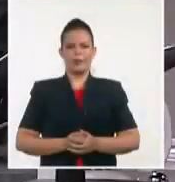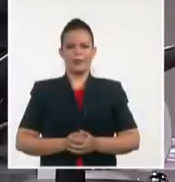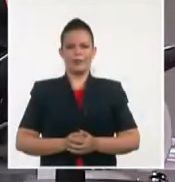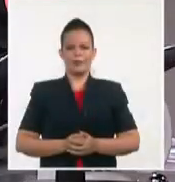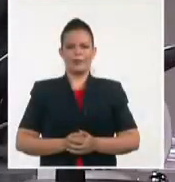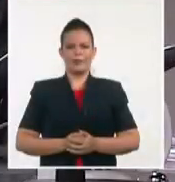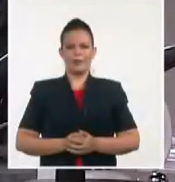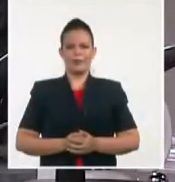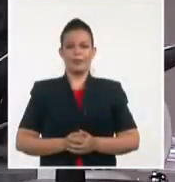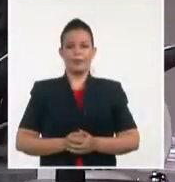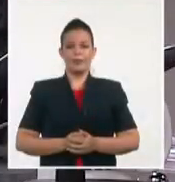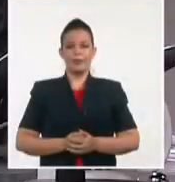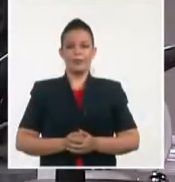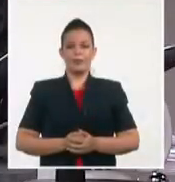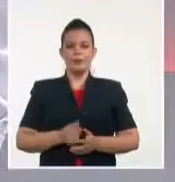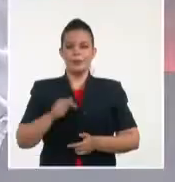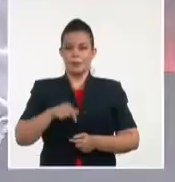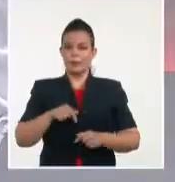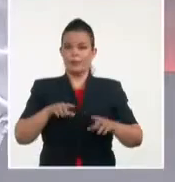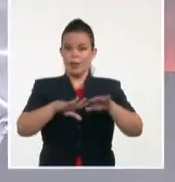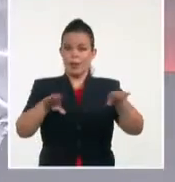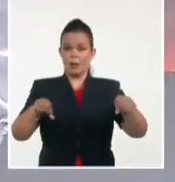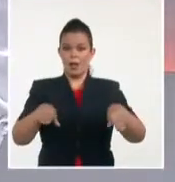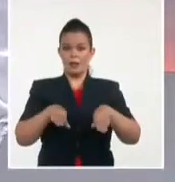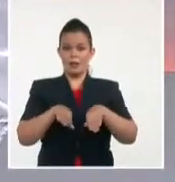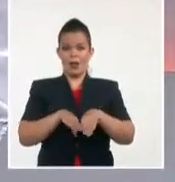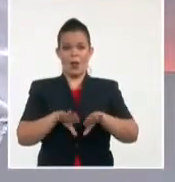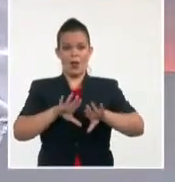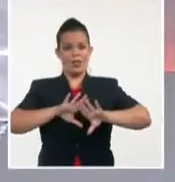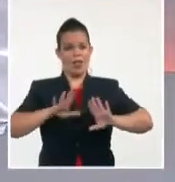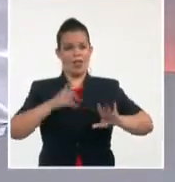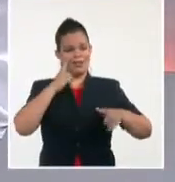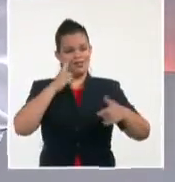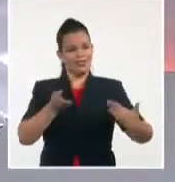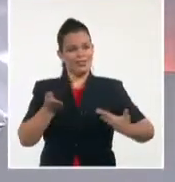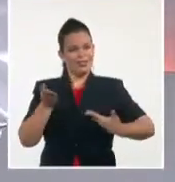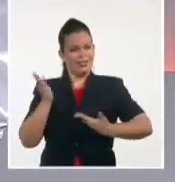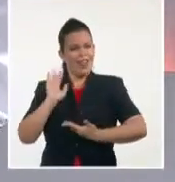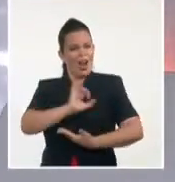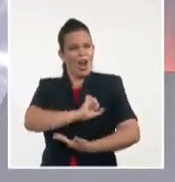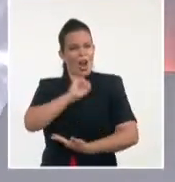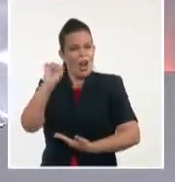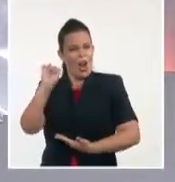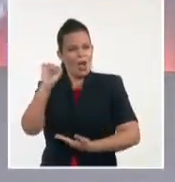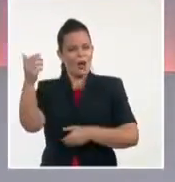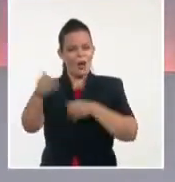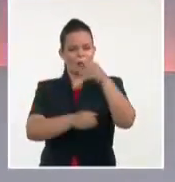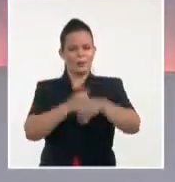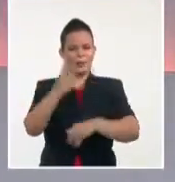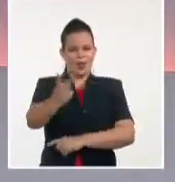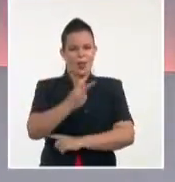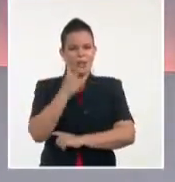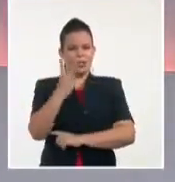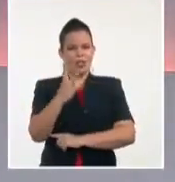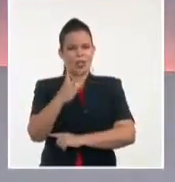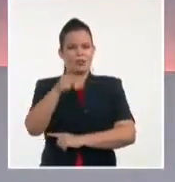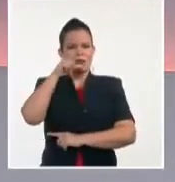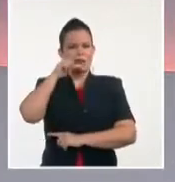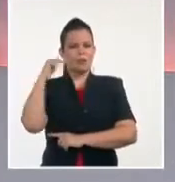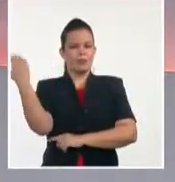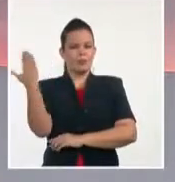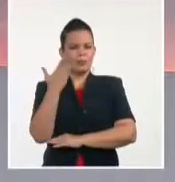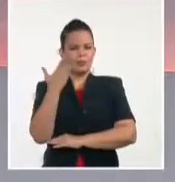Bueno, en la mesa logró ponerlo juntos. Están aquí ya el doctor Durán y el doctor Rubier en nuestro estudio y un